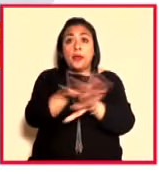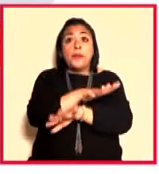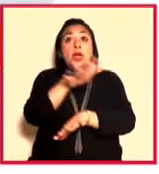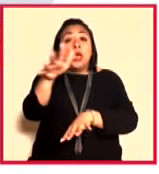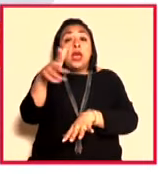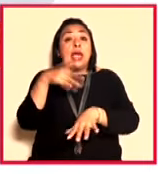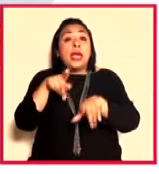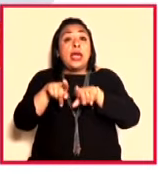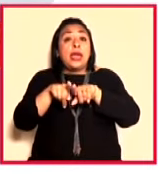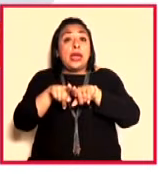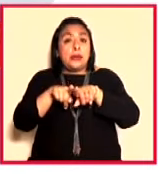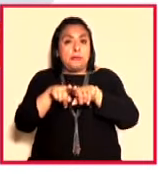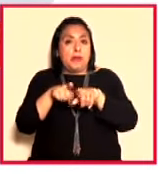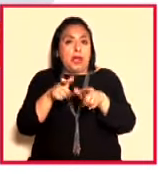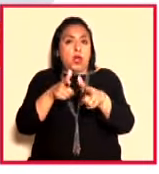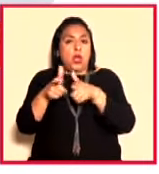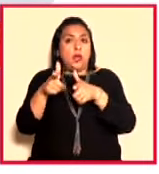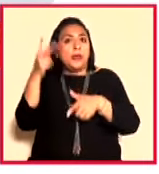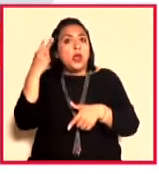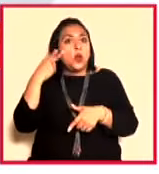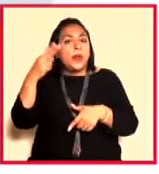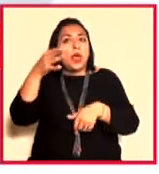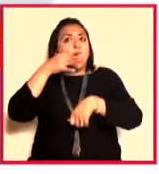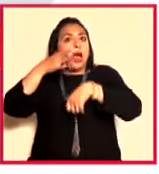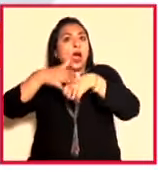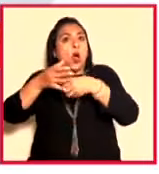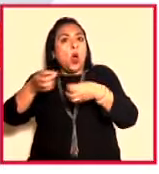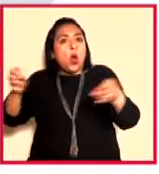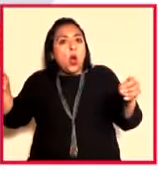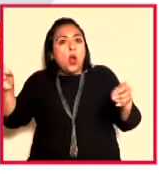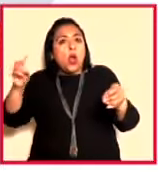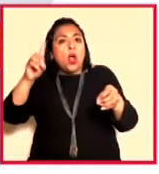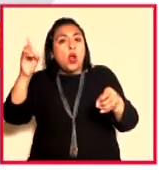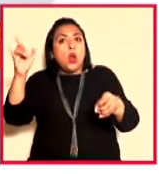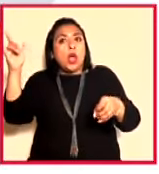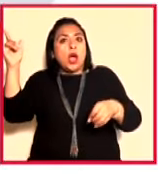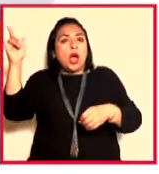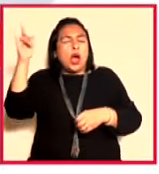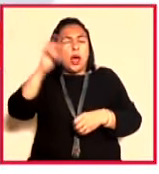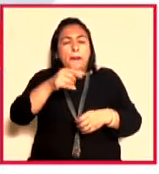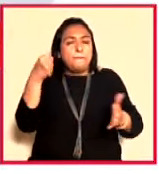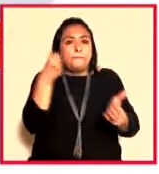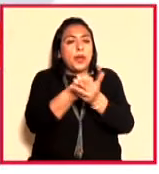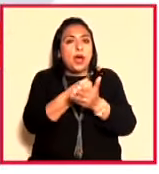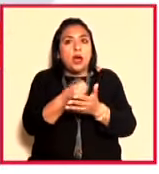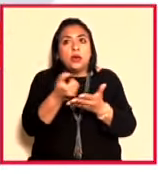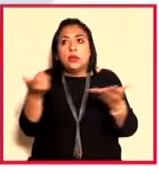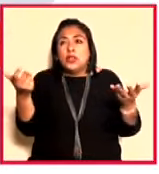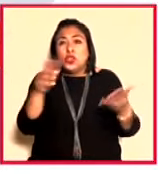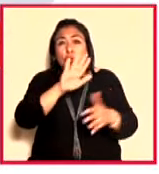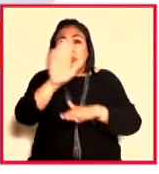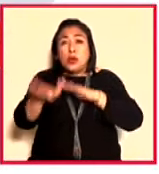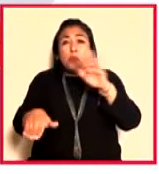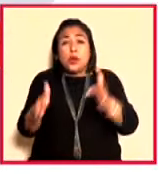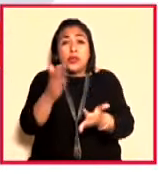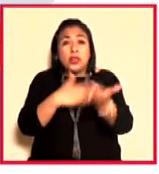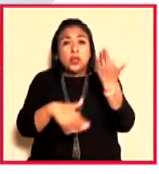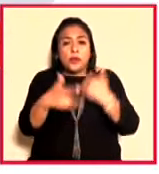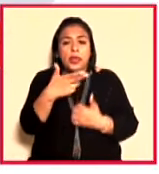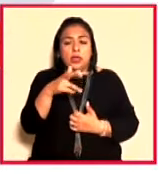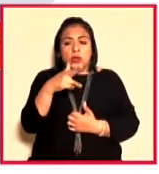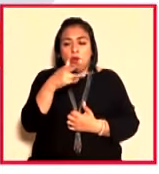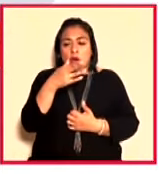gemelo realizó un viaje sin avisarle a nadie y su vuelo se estrelló. Lamentablemente, no hubo sobrevivientes. Héctor guarda la